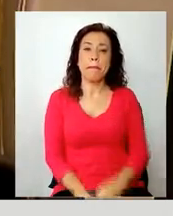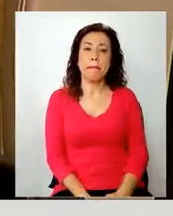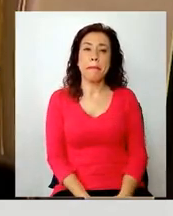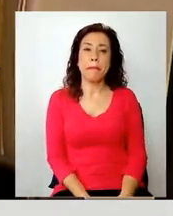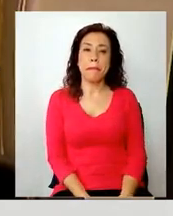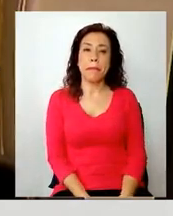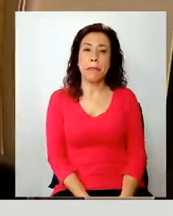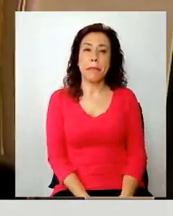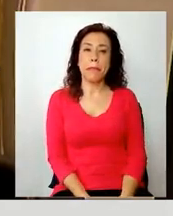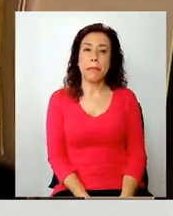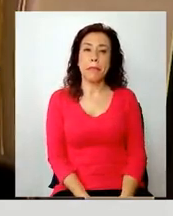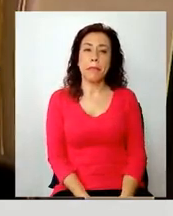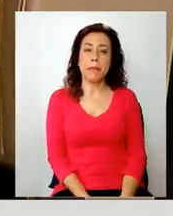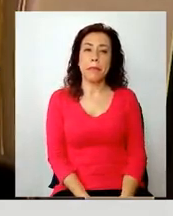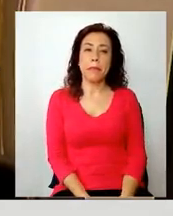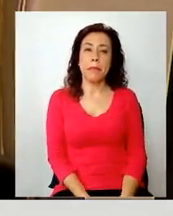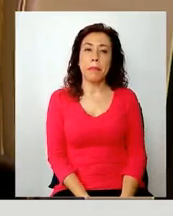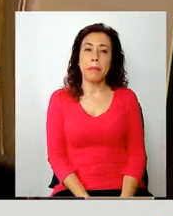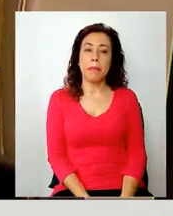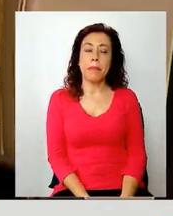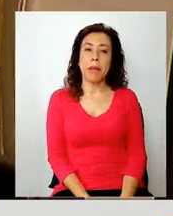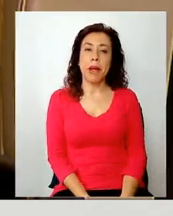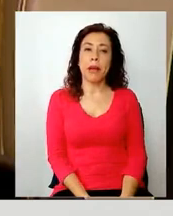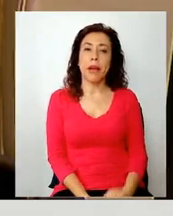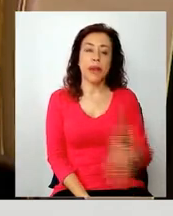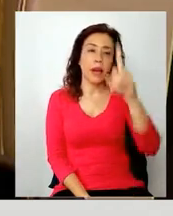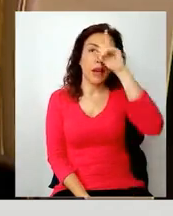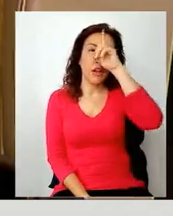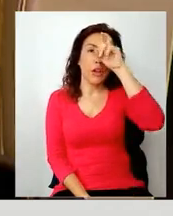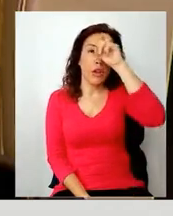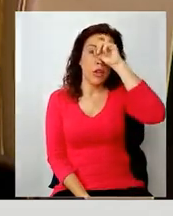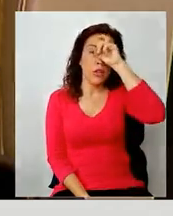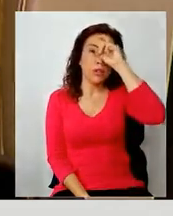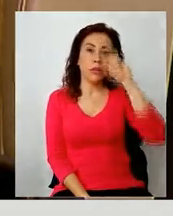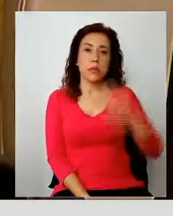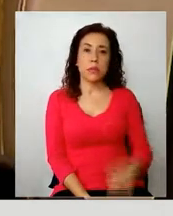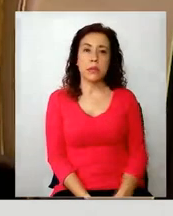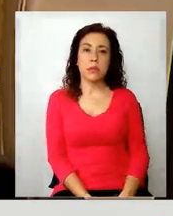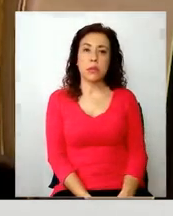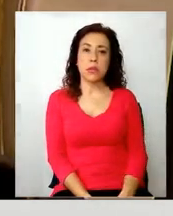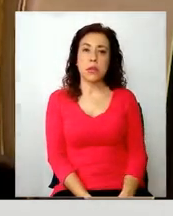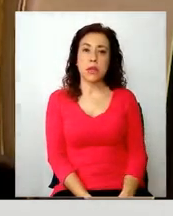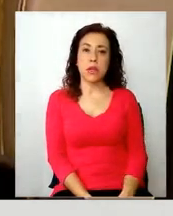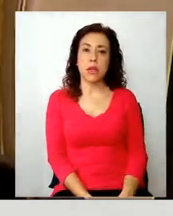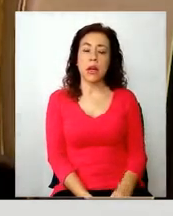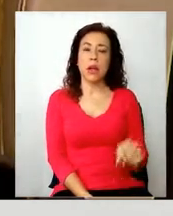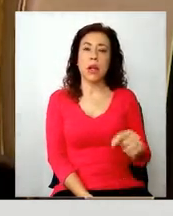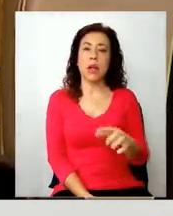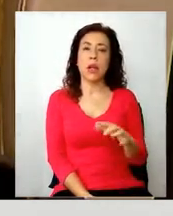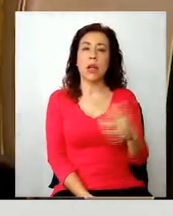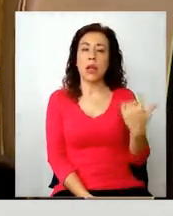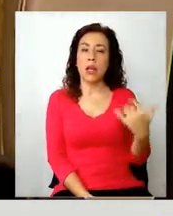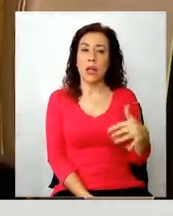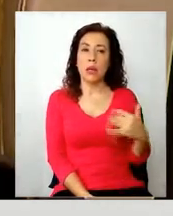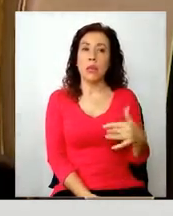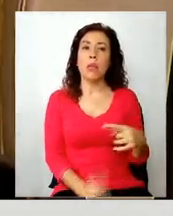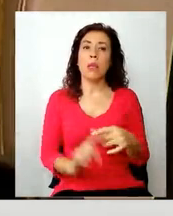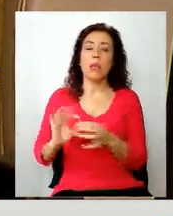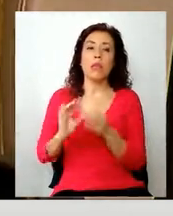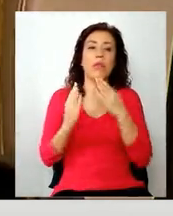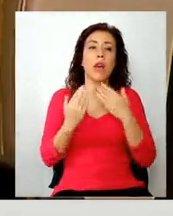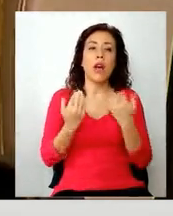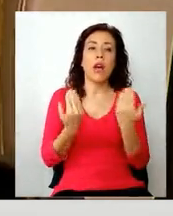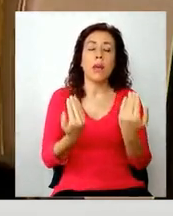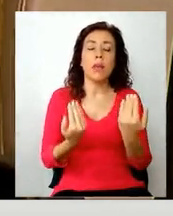en nuestros hospitales que hoy tienen y han cobrado una importancia relevante producto de la emergencia sanitaria que estamos